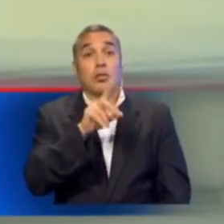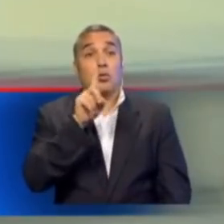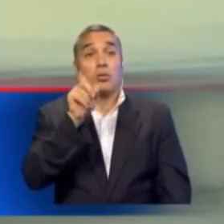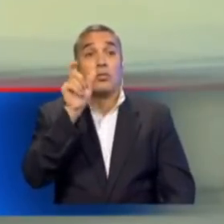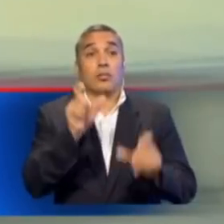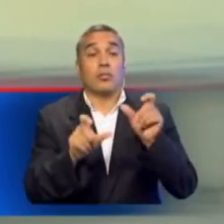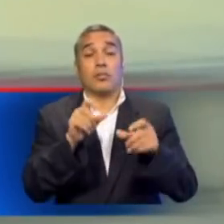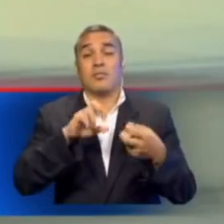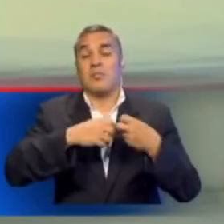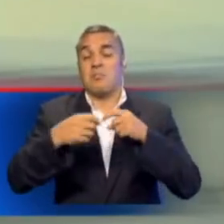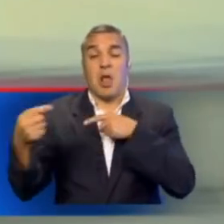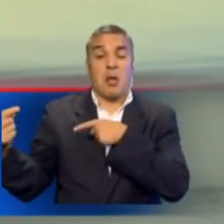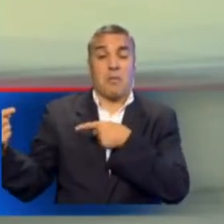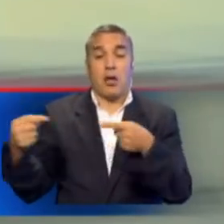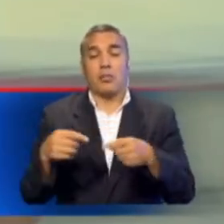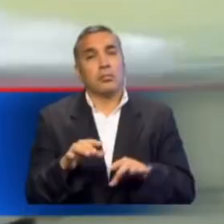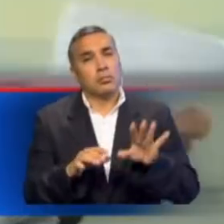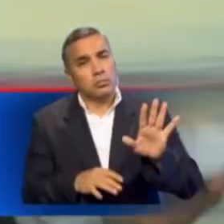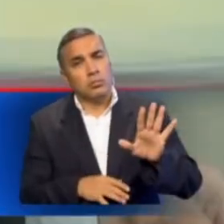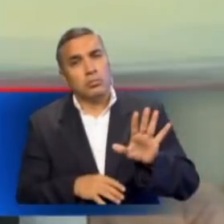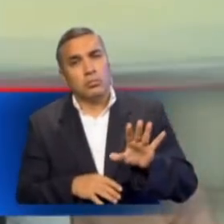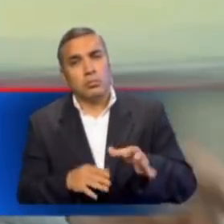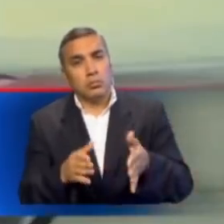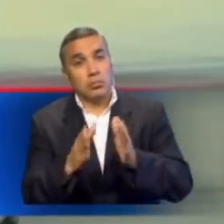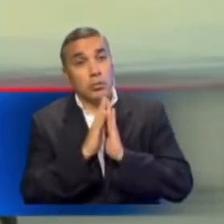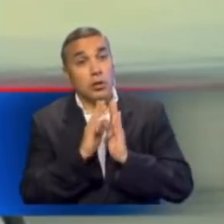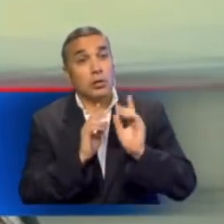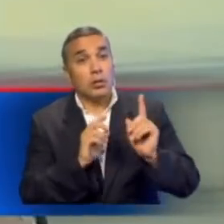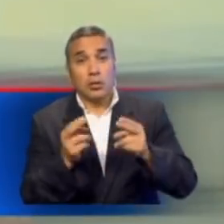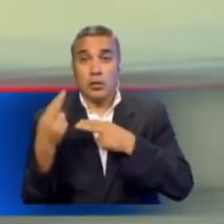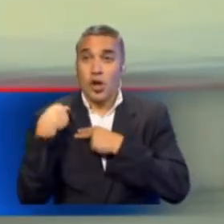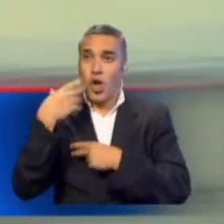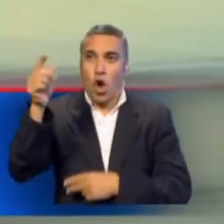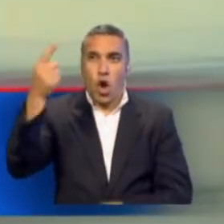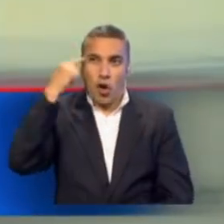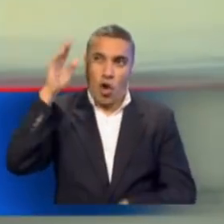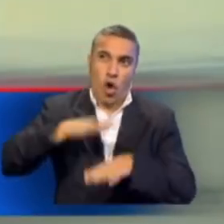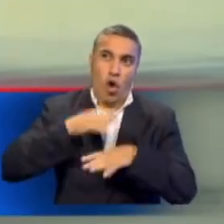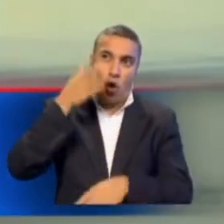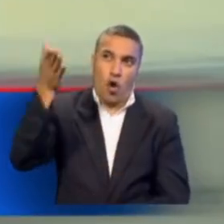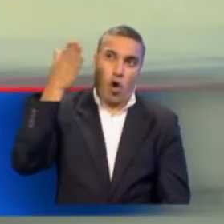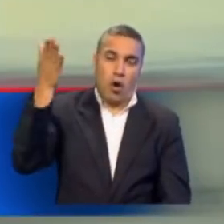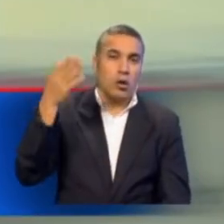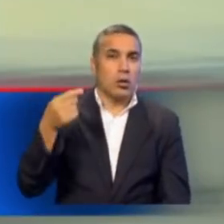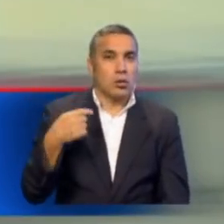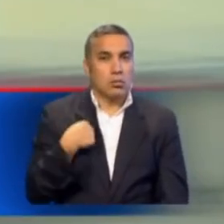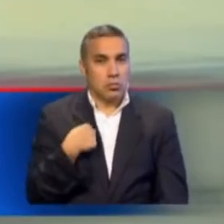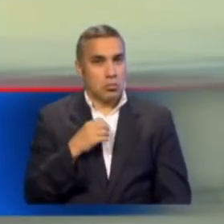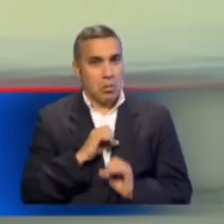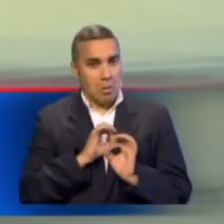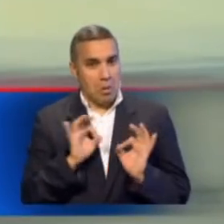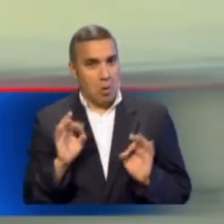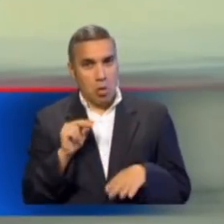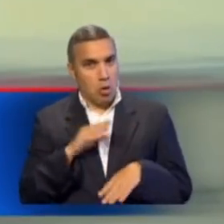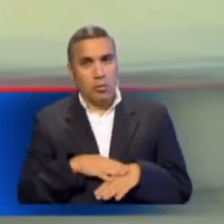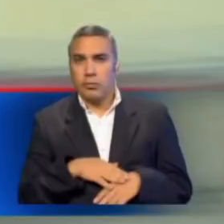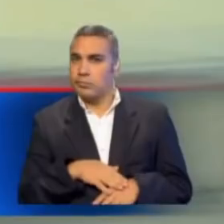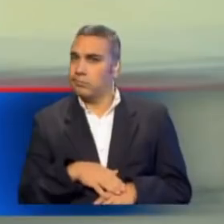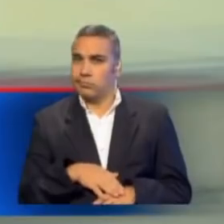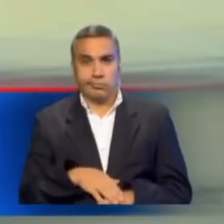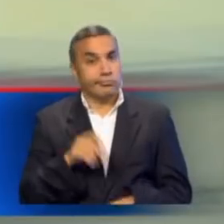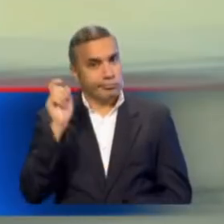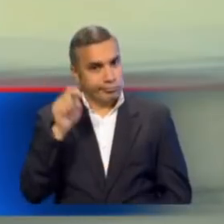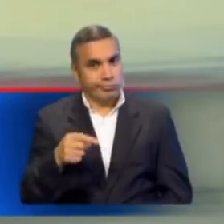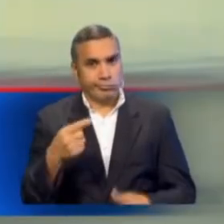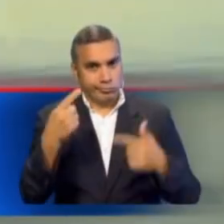366.151 escándalos. No solamente pidamos la responsabilidad de los COEs nacionales, cantonales o metropolitanos,